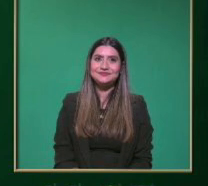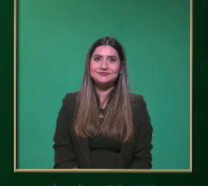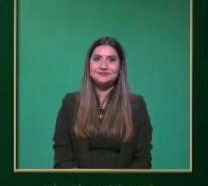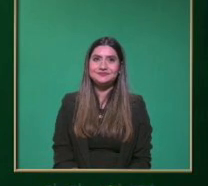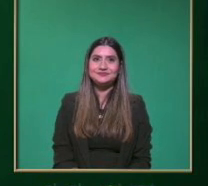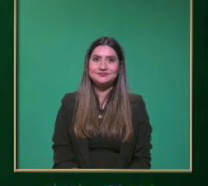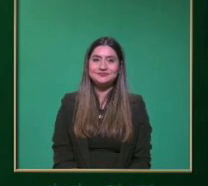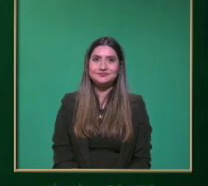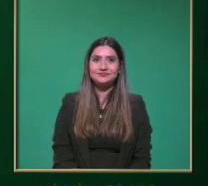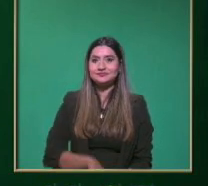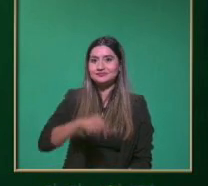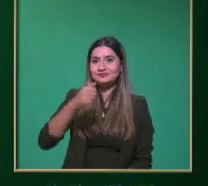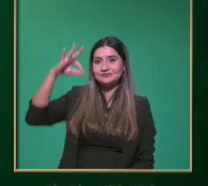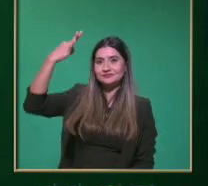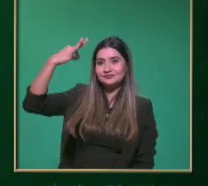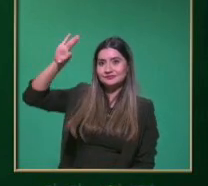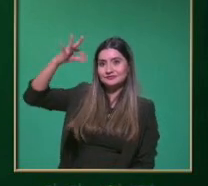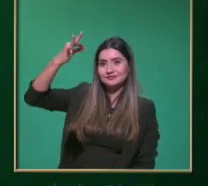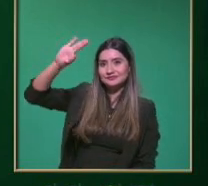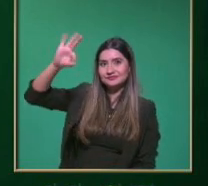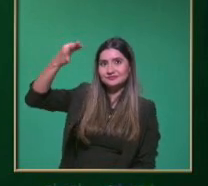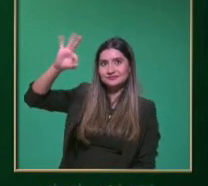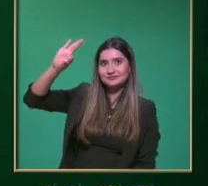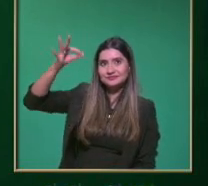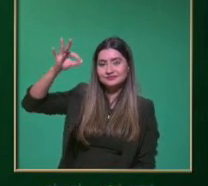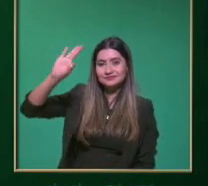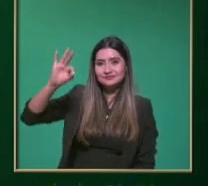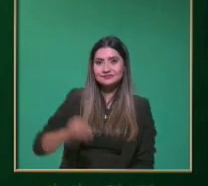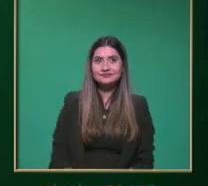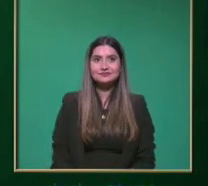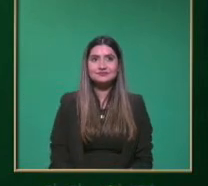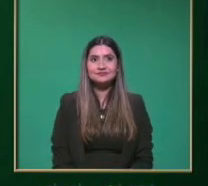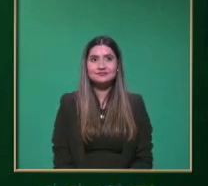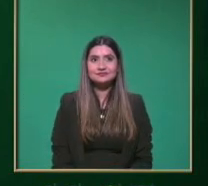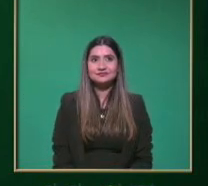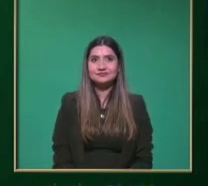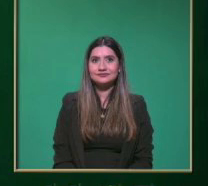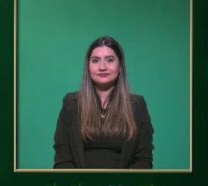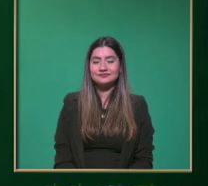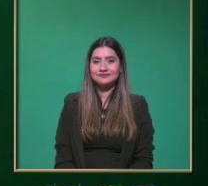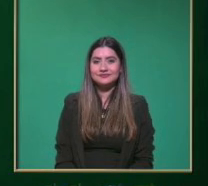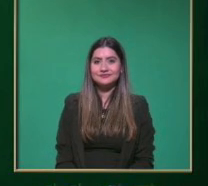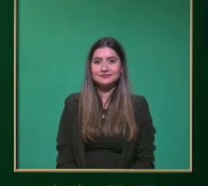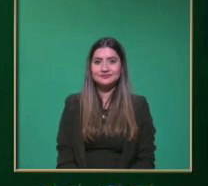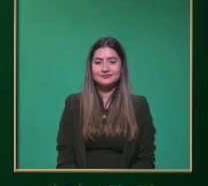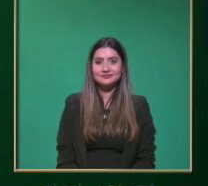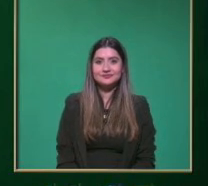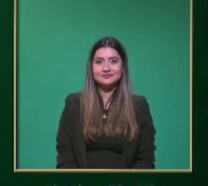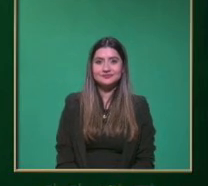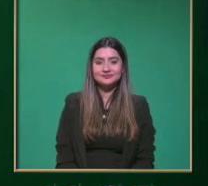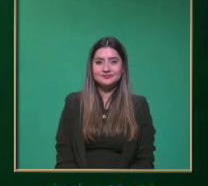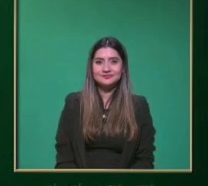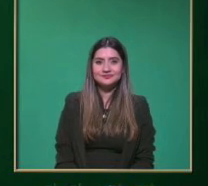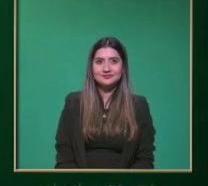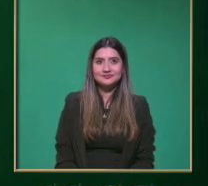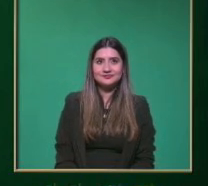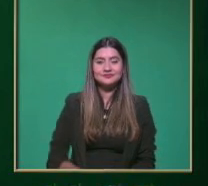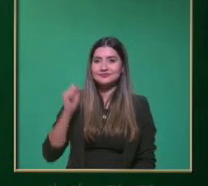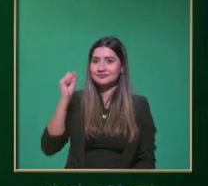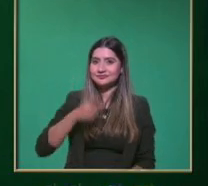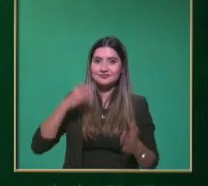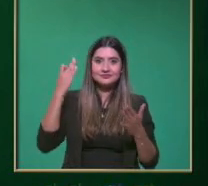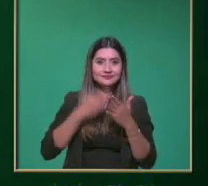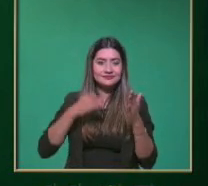falta una letra, que es la P. También puedo observar una pera. Pera también le falta la